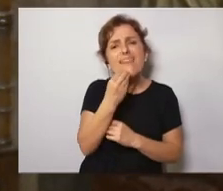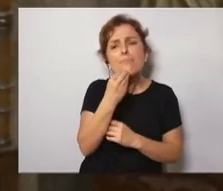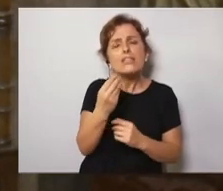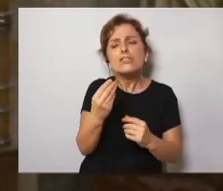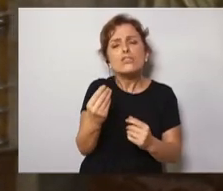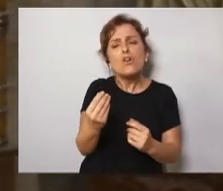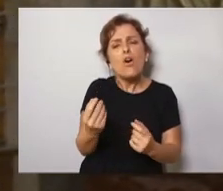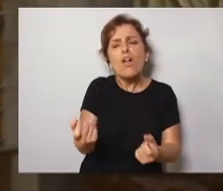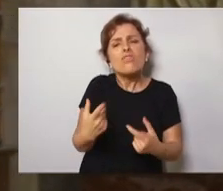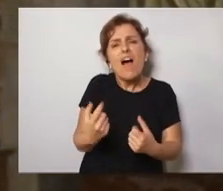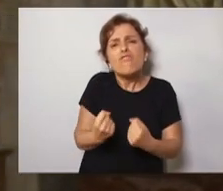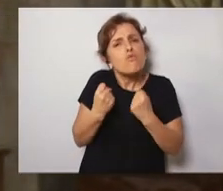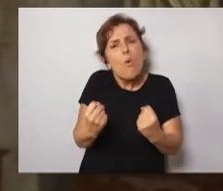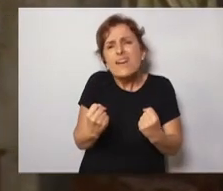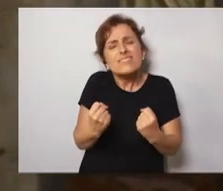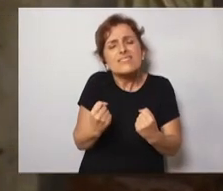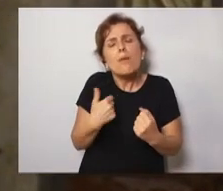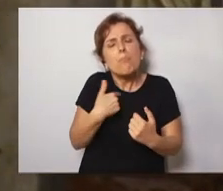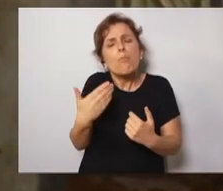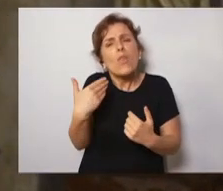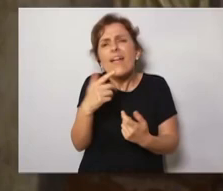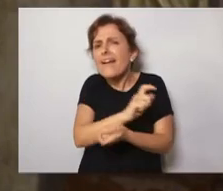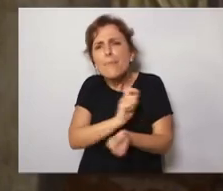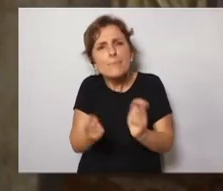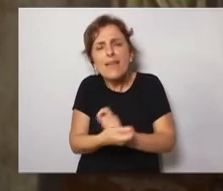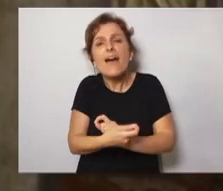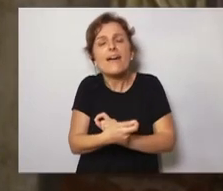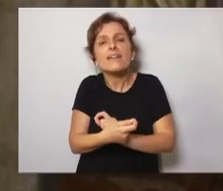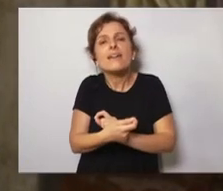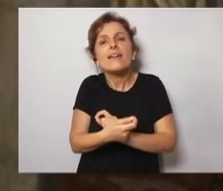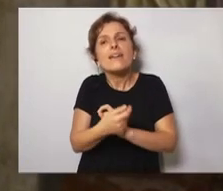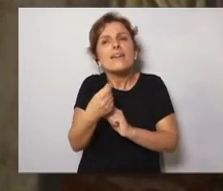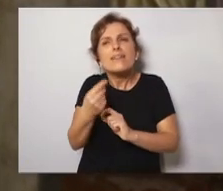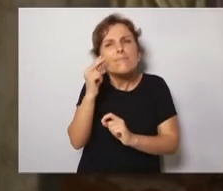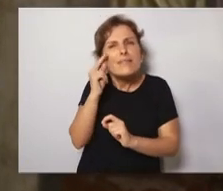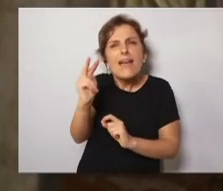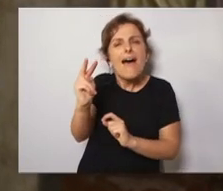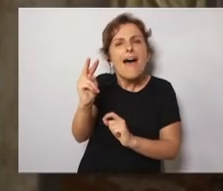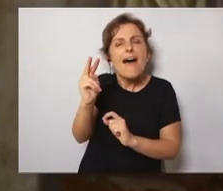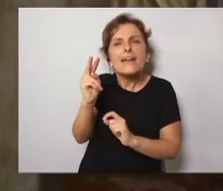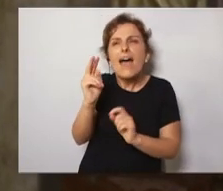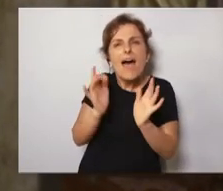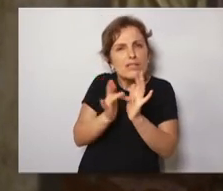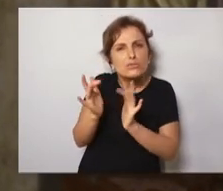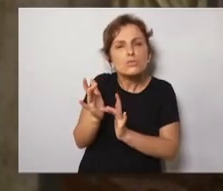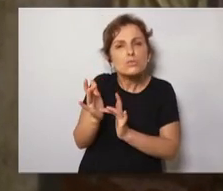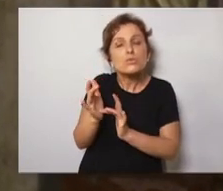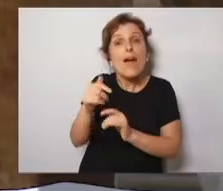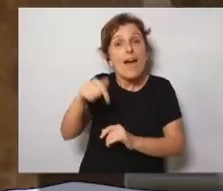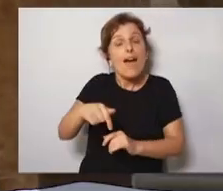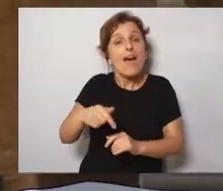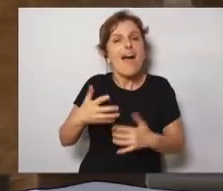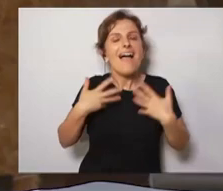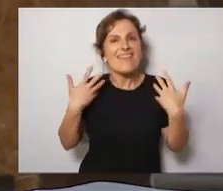de conversión y seguimiento de la palabra del señor con alegría nos encontramos con el salvador